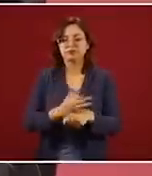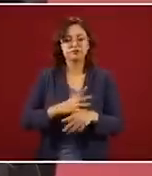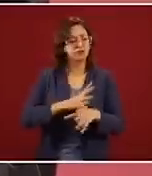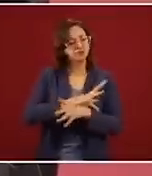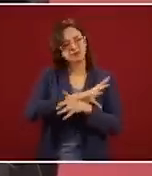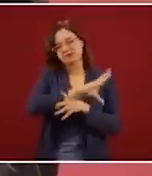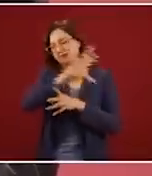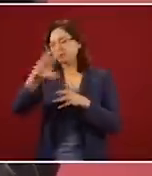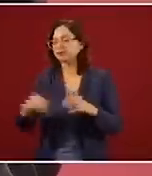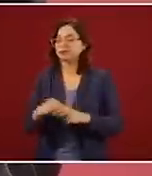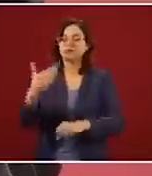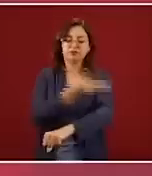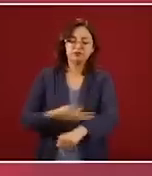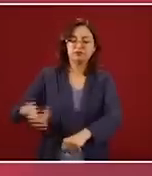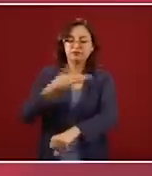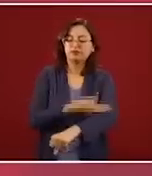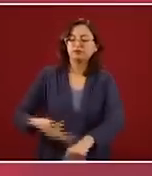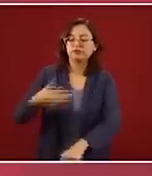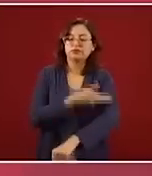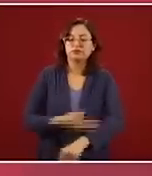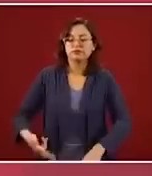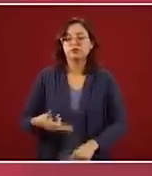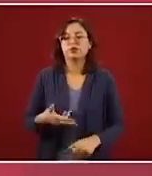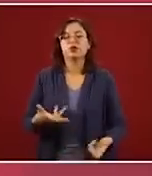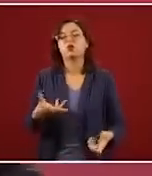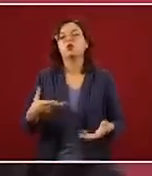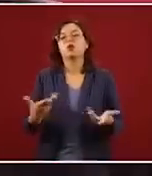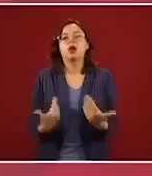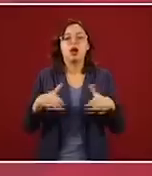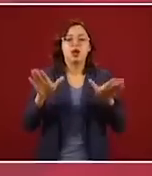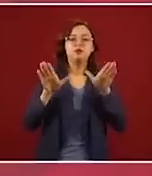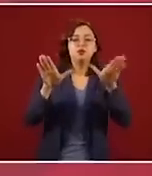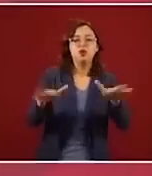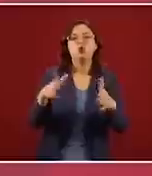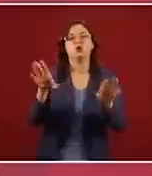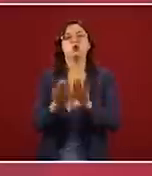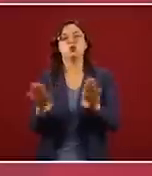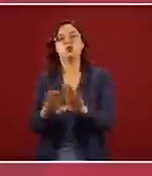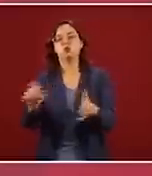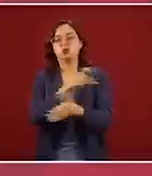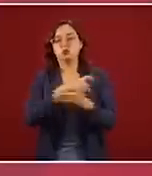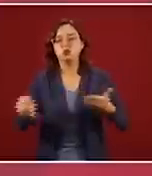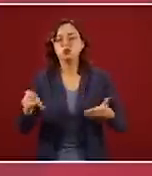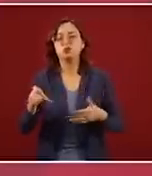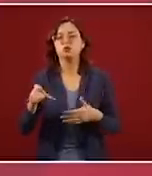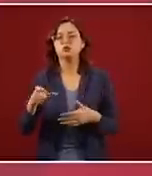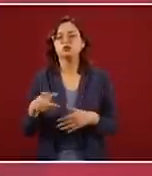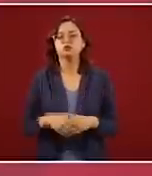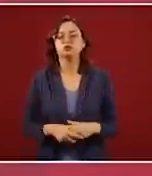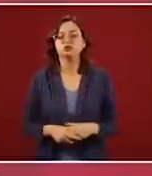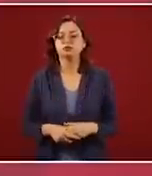Todo, todo, todo lo vamos a explicar. ¿Qué tipo de avión fue? ¿Cómo se compró? Porque es un